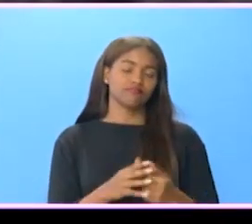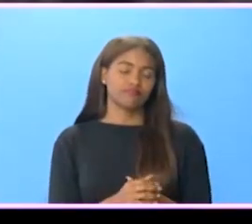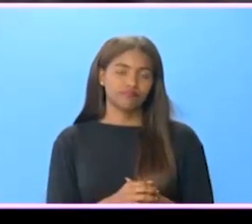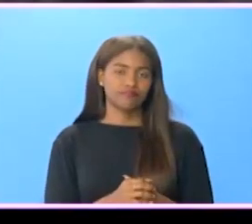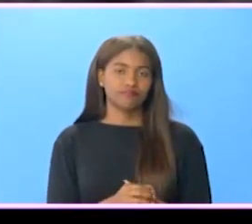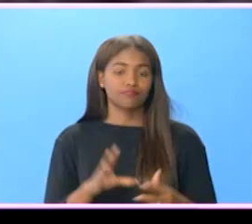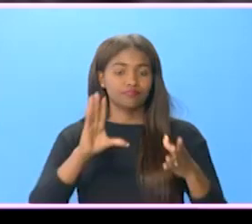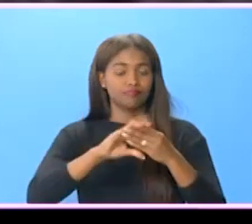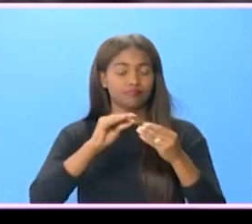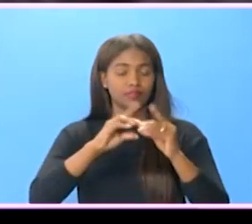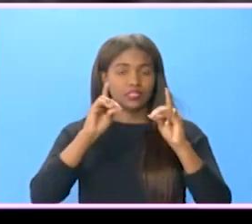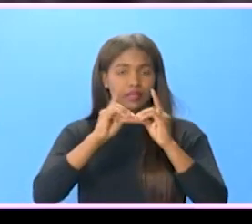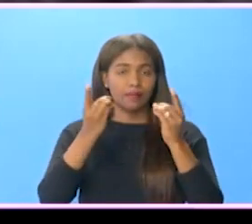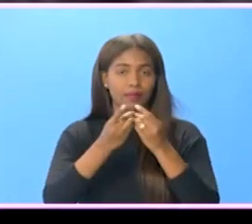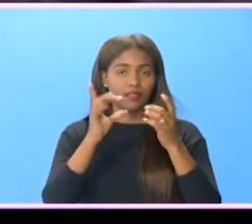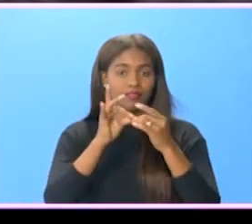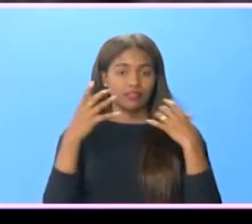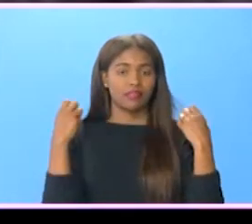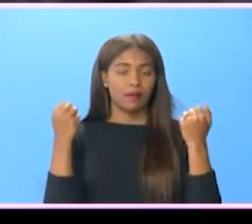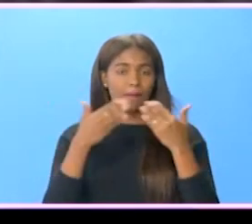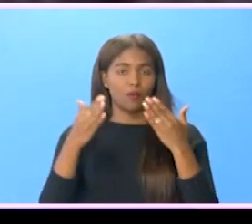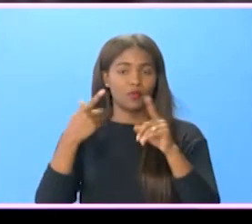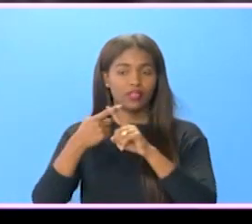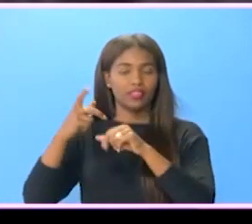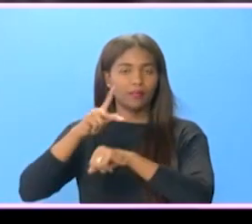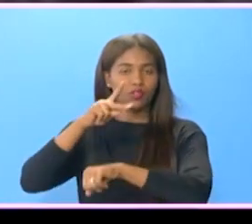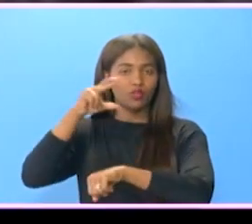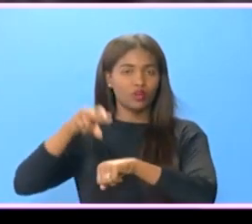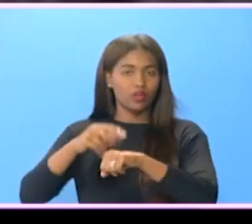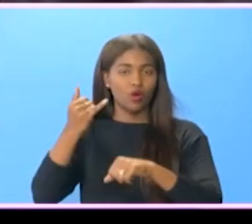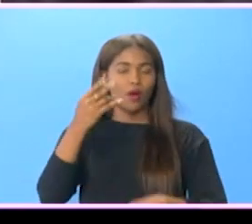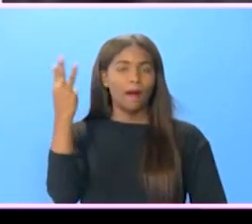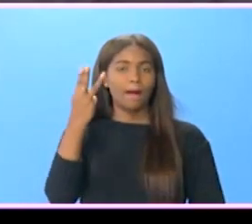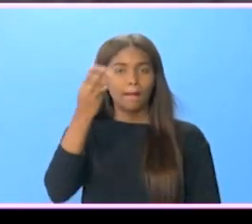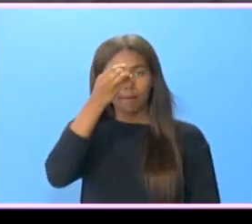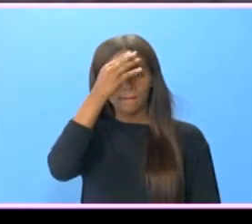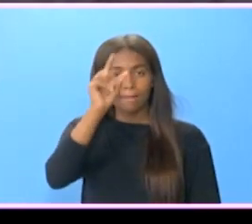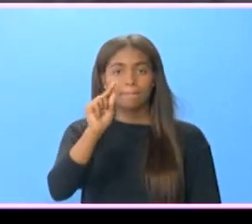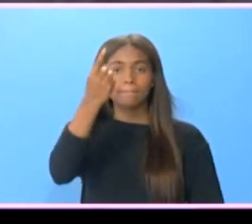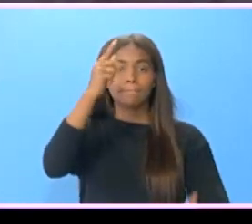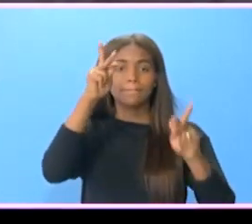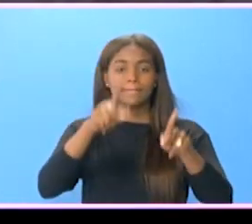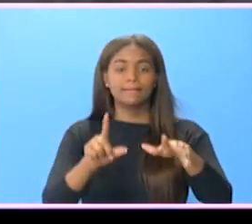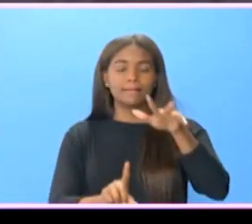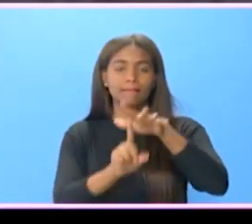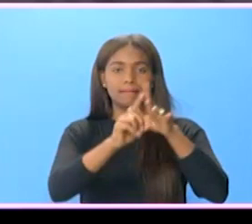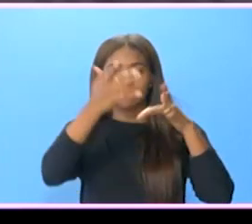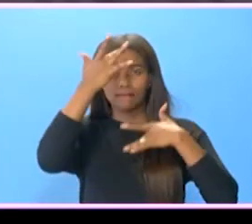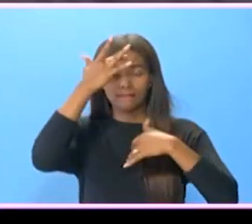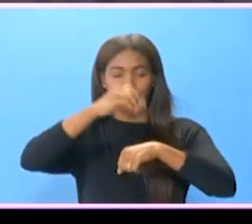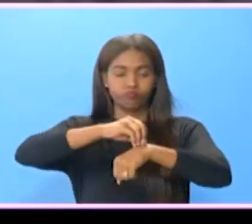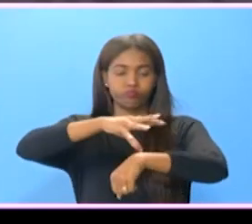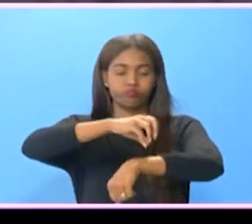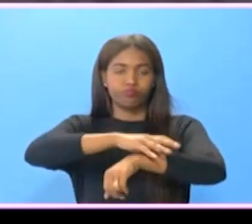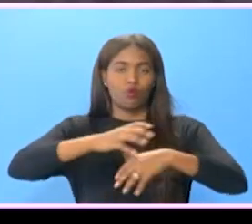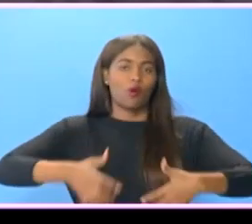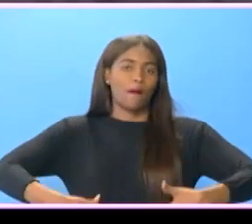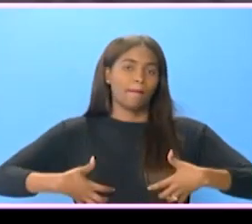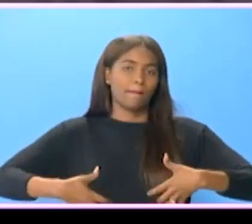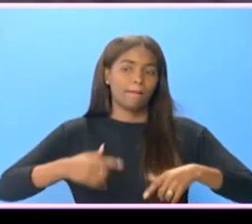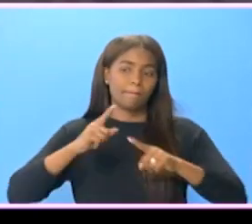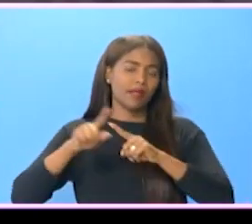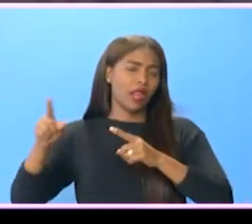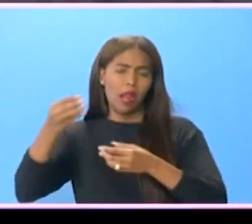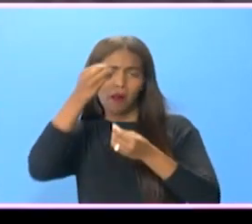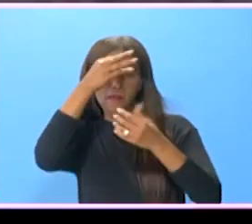que el Departamento de Salud Pública de Puerto Rico confirmó este miércoles el primer caso de viruela del mono. Aunque la agencia no ofreció